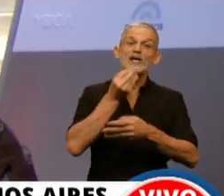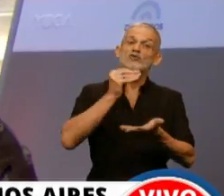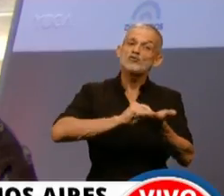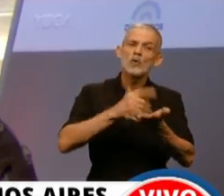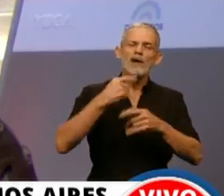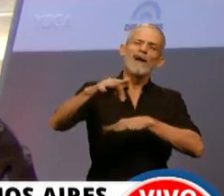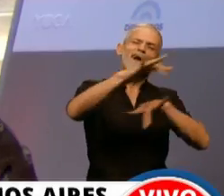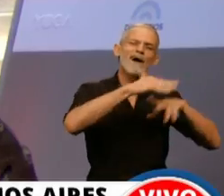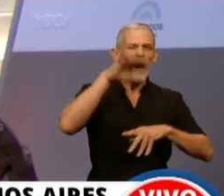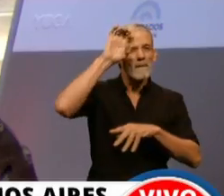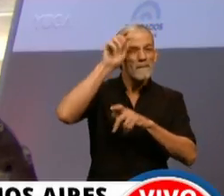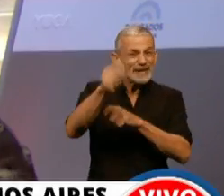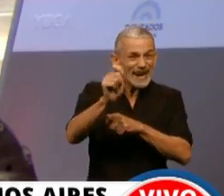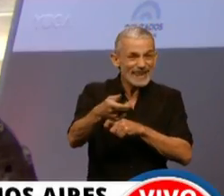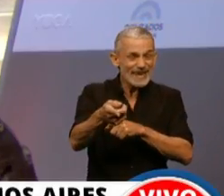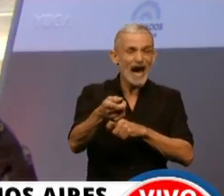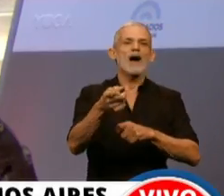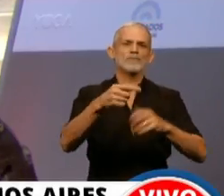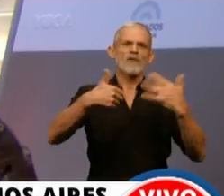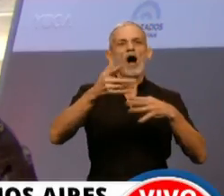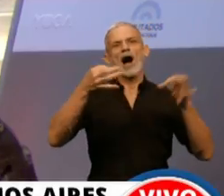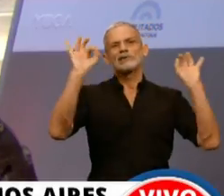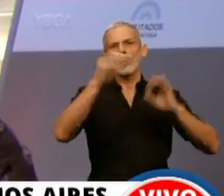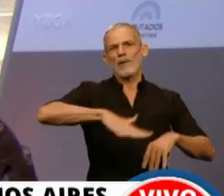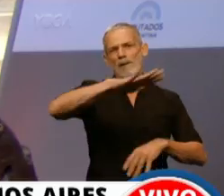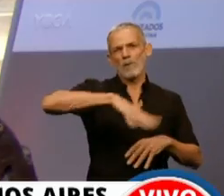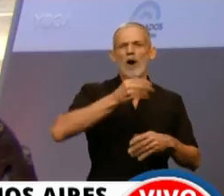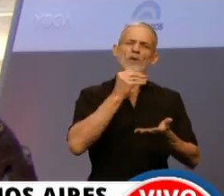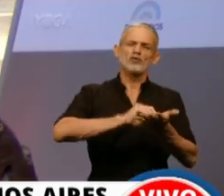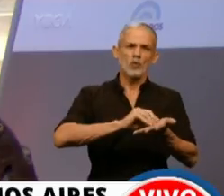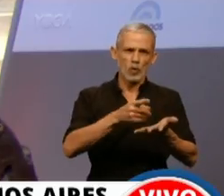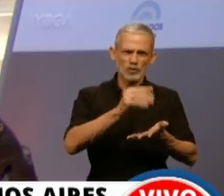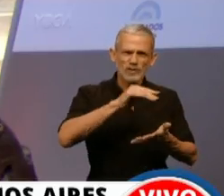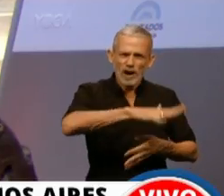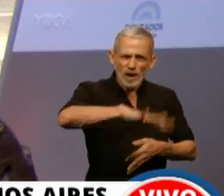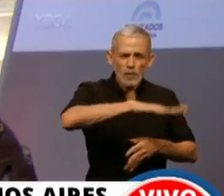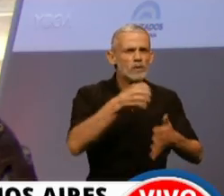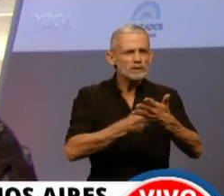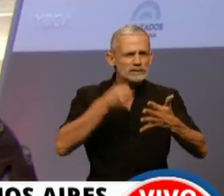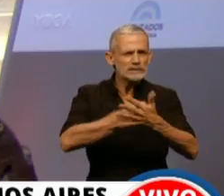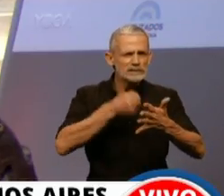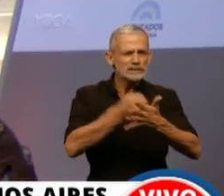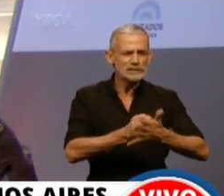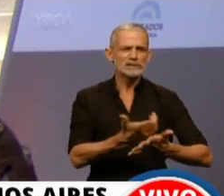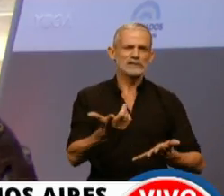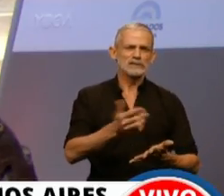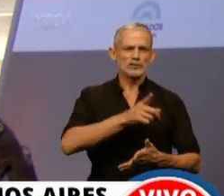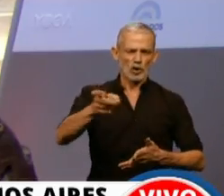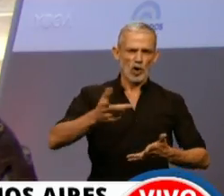dice que la megaminería va a salvar ese pueblo que lucha de una manera extraordinaria